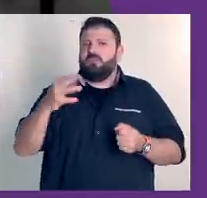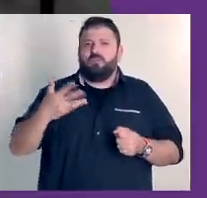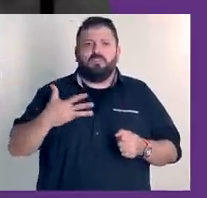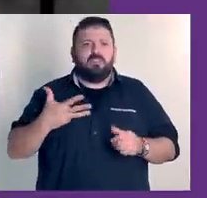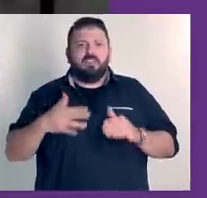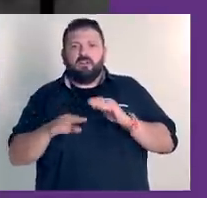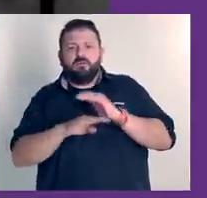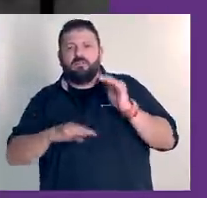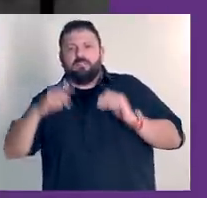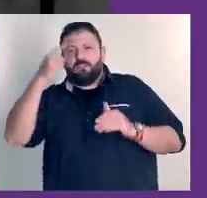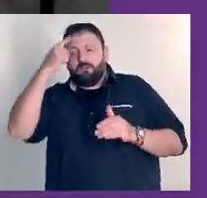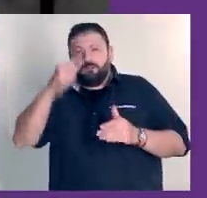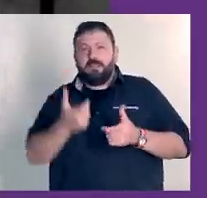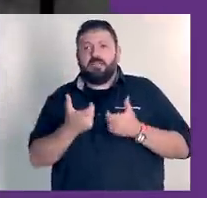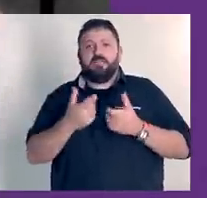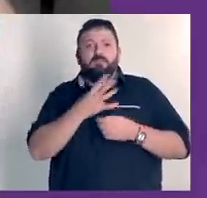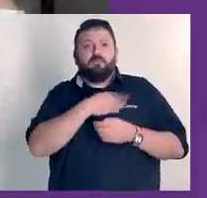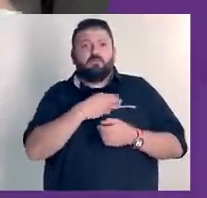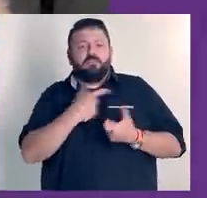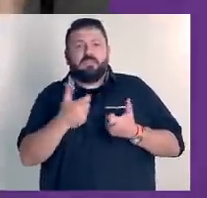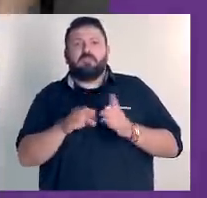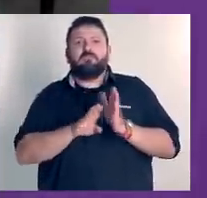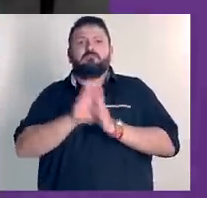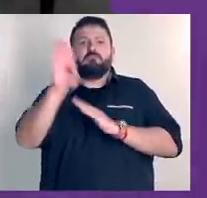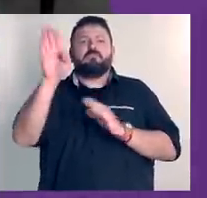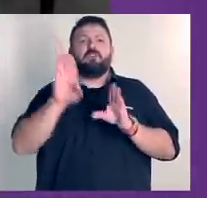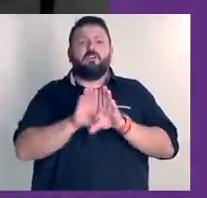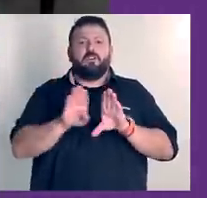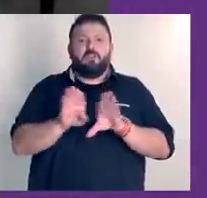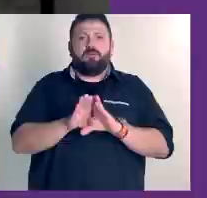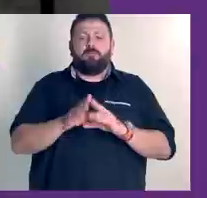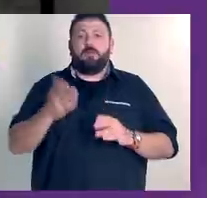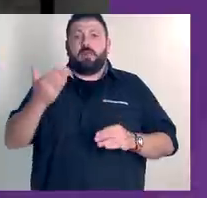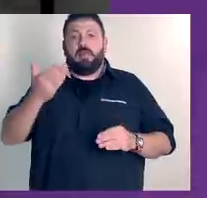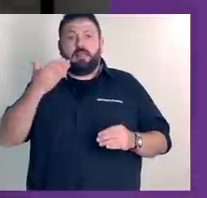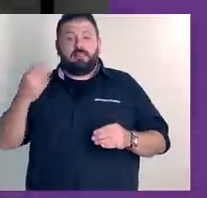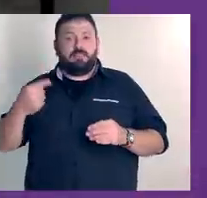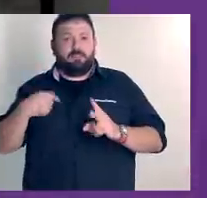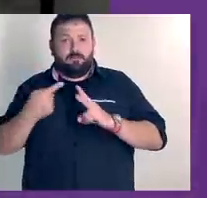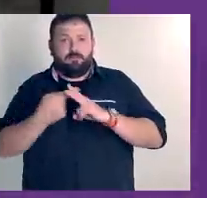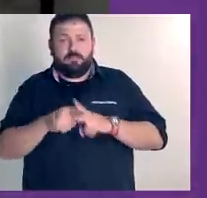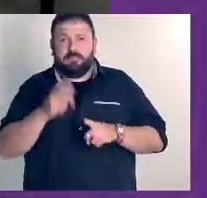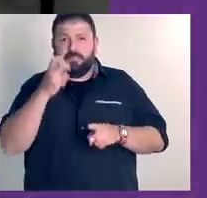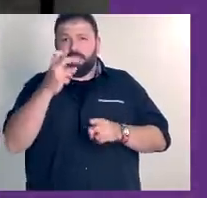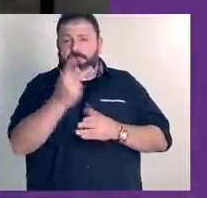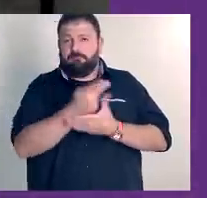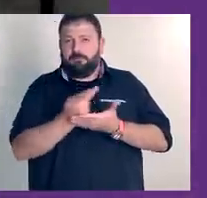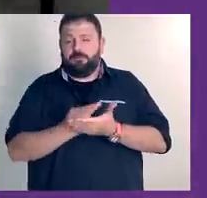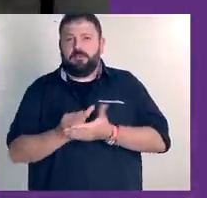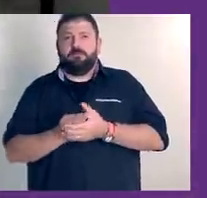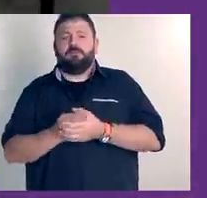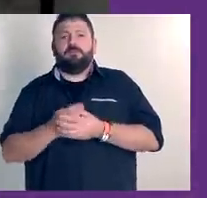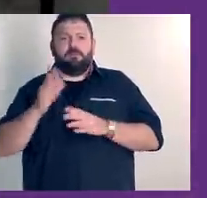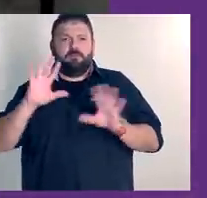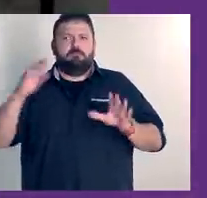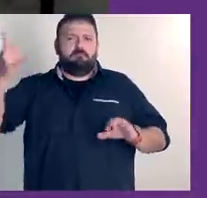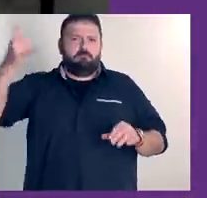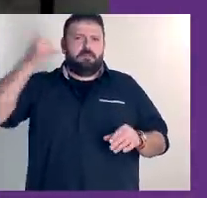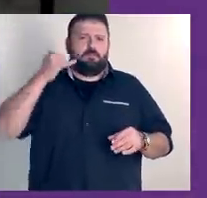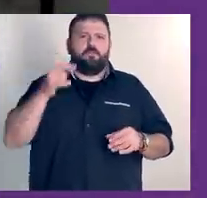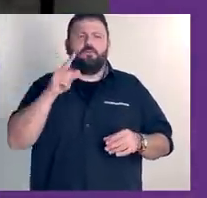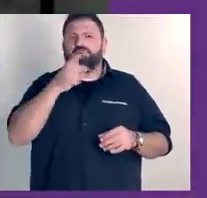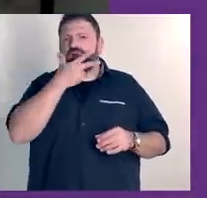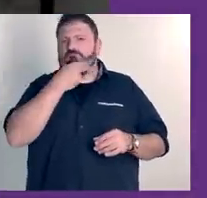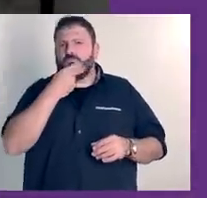sacar a sus hijos adelante? Antes de que yo empezara este programa, me habló un muchacho, Valentín,